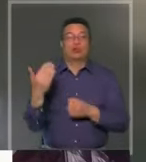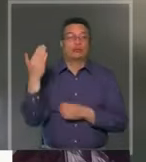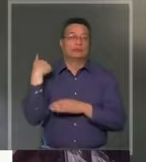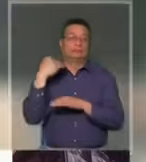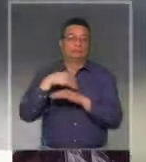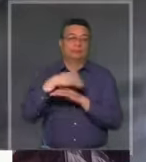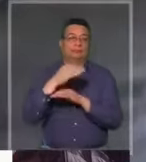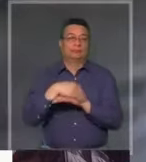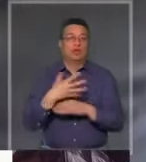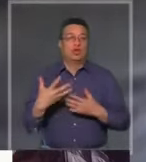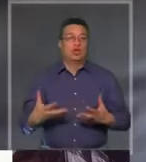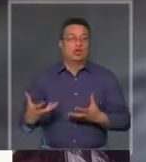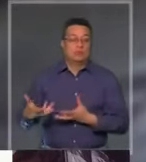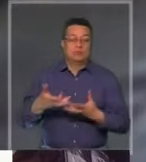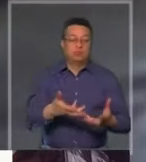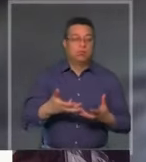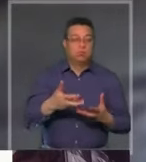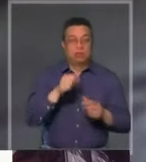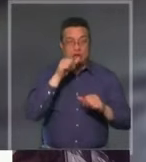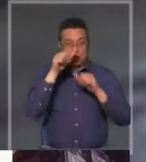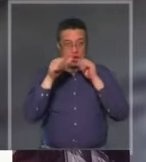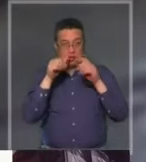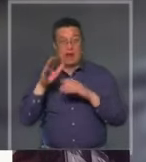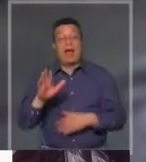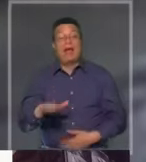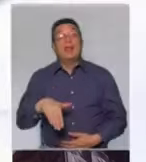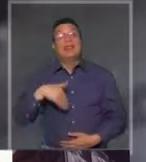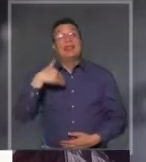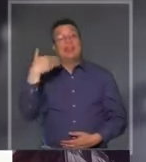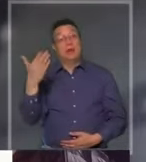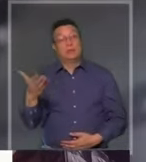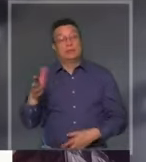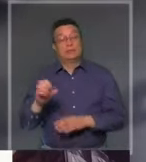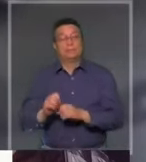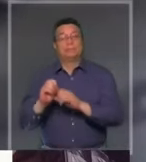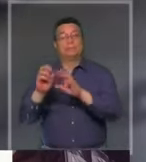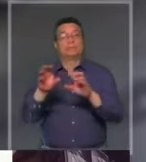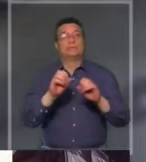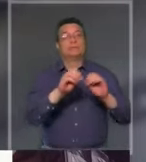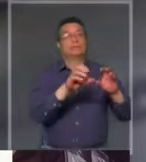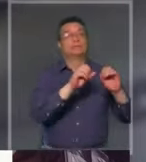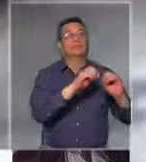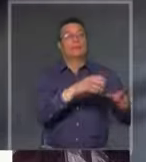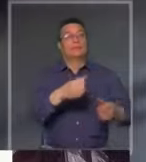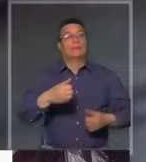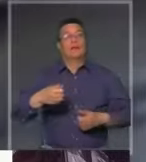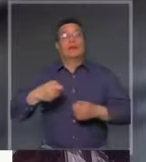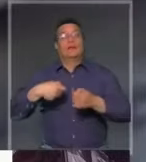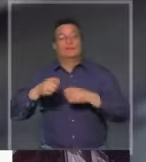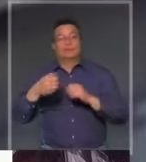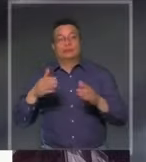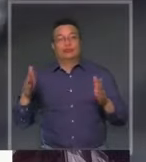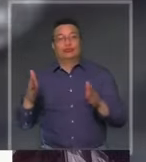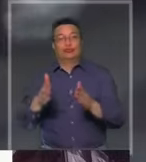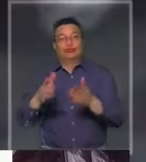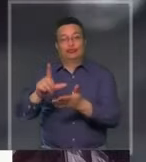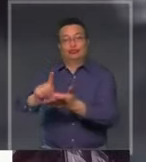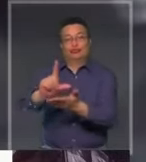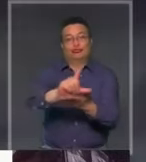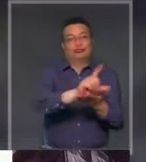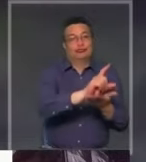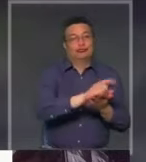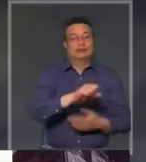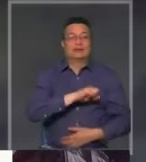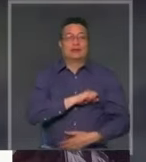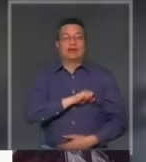grandes cantidades de droga las que posteriormente serían distribuidas por microtraficantes en diferentes puntos de la capital